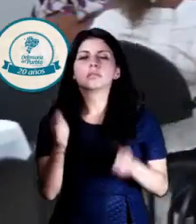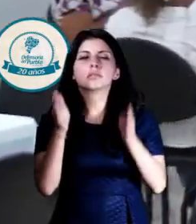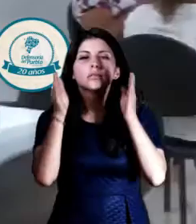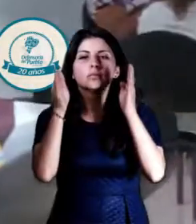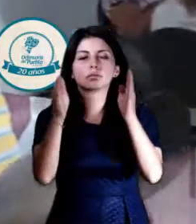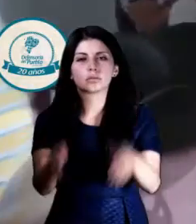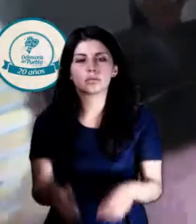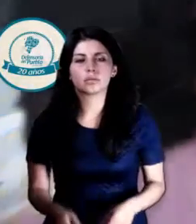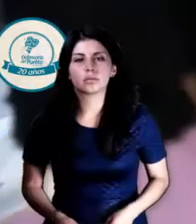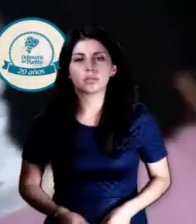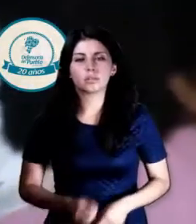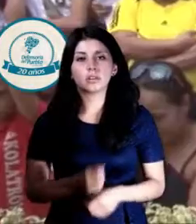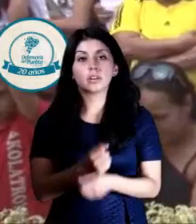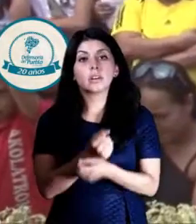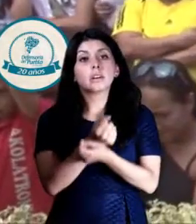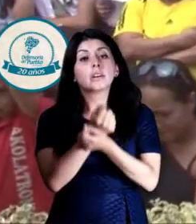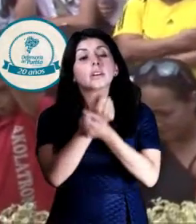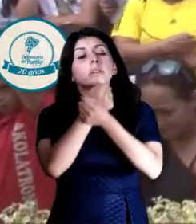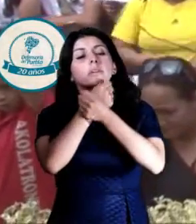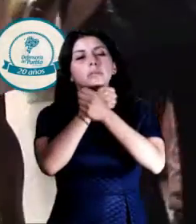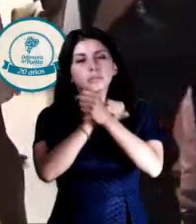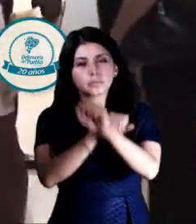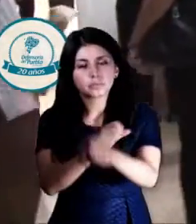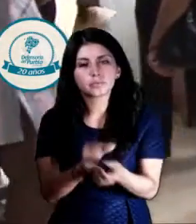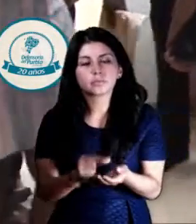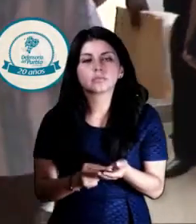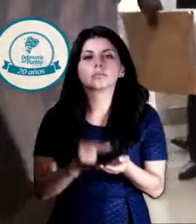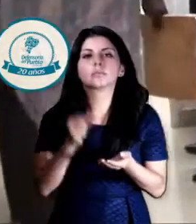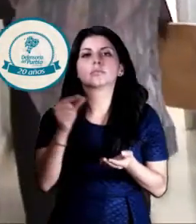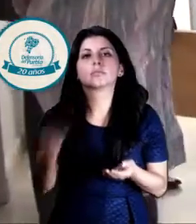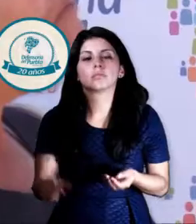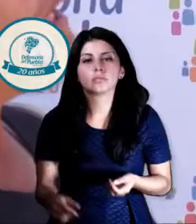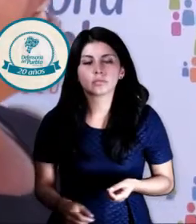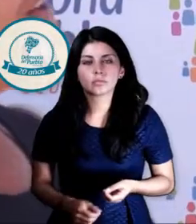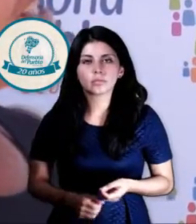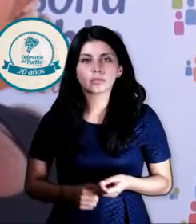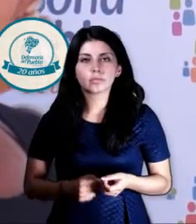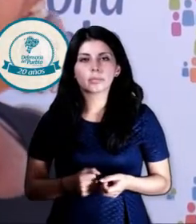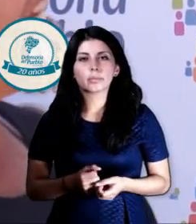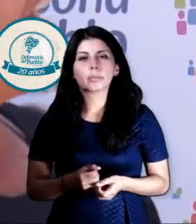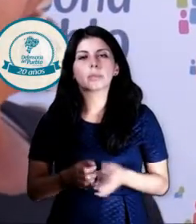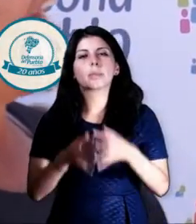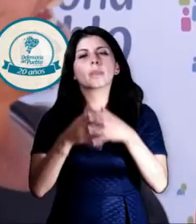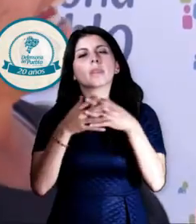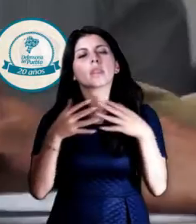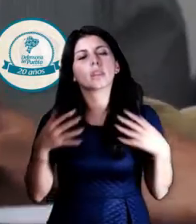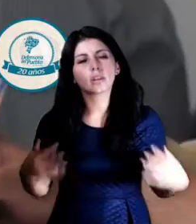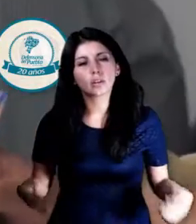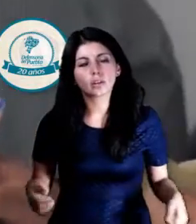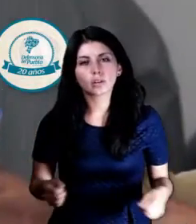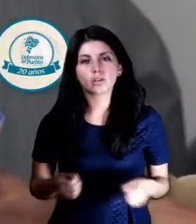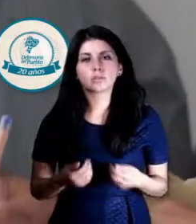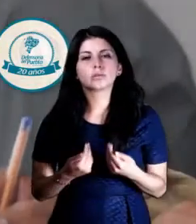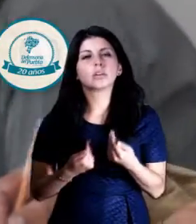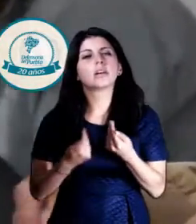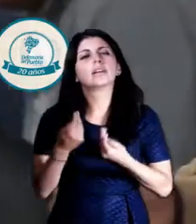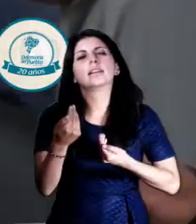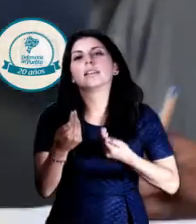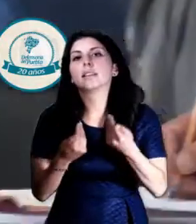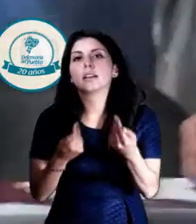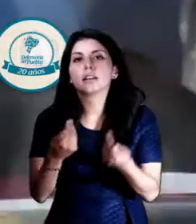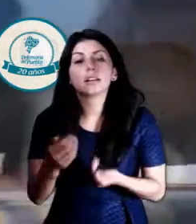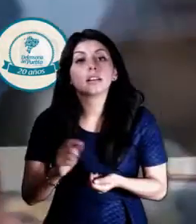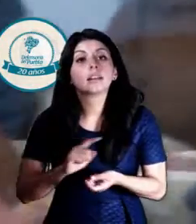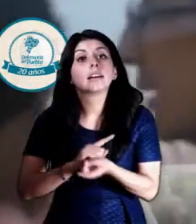independiente, autónoma, cooperante y constructora, cuyo anhelo es fortalecer la magistratura